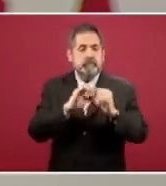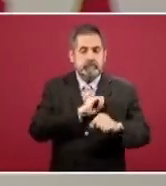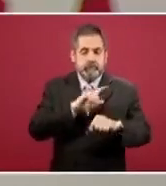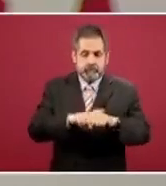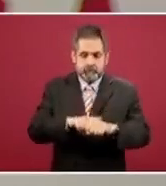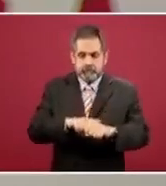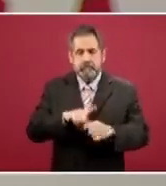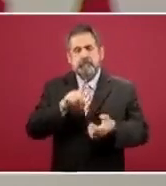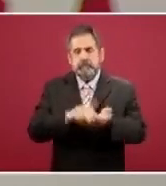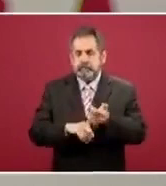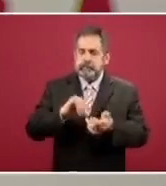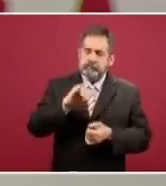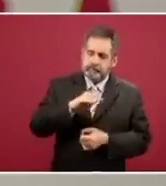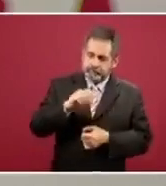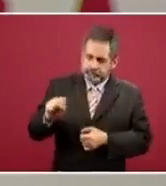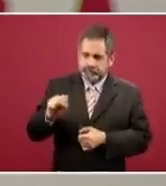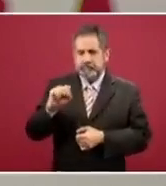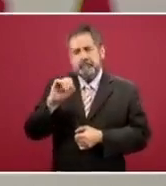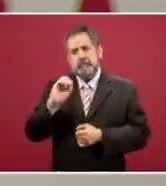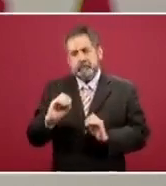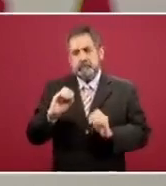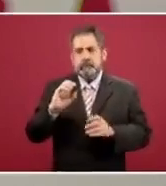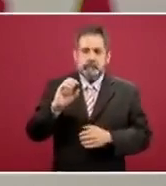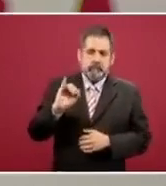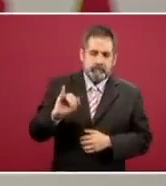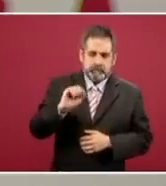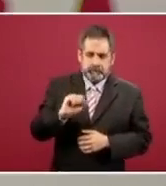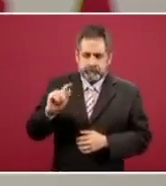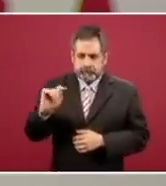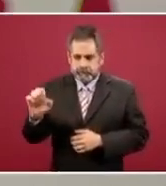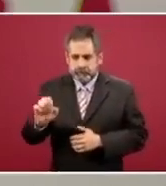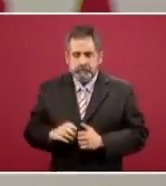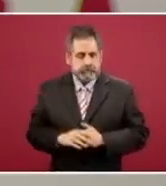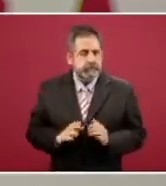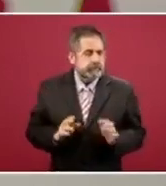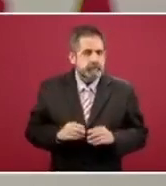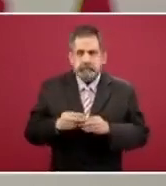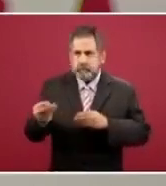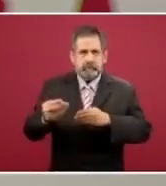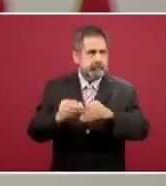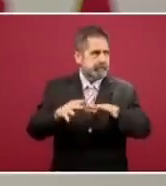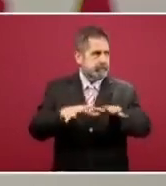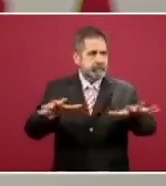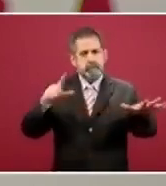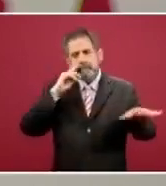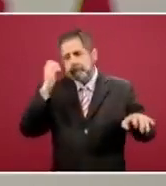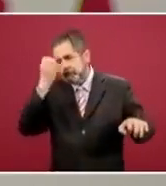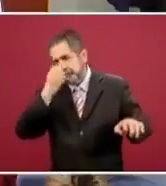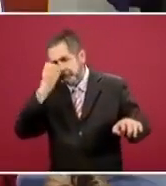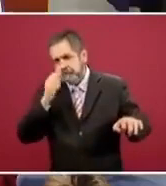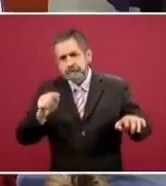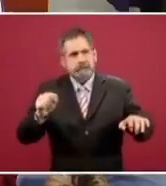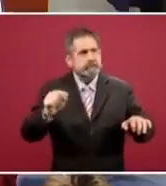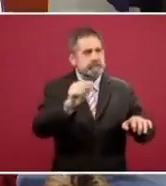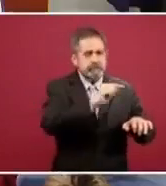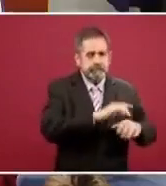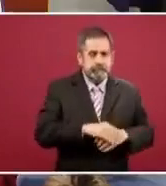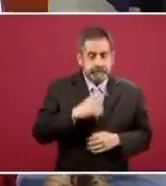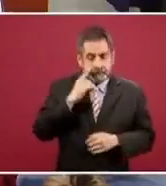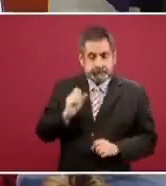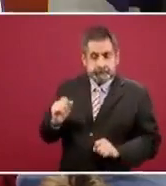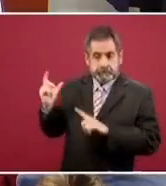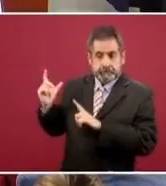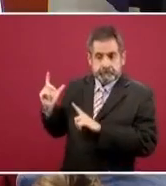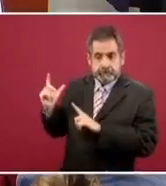ISSSTE, también del Seguro Social. Hemos querido descentralizar el diagnóstico desde el inicio. Ahora, lo que se muestra en la gráfica es